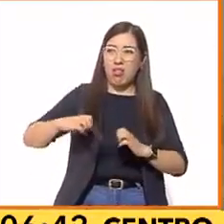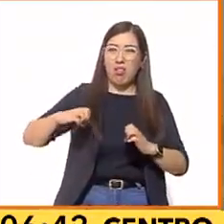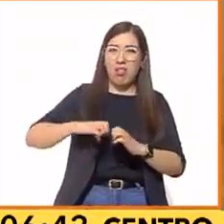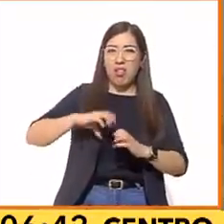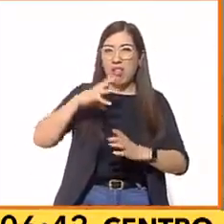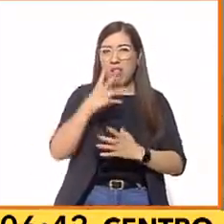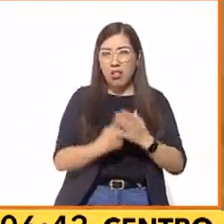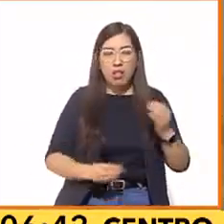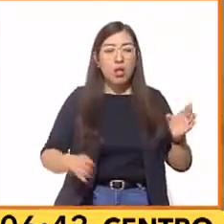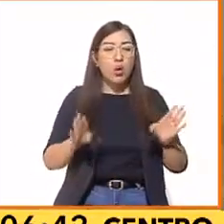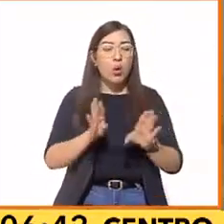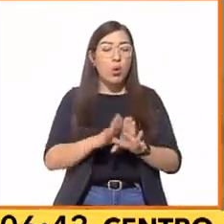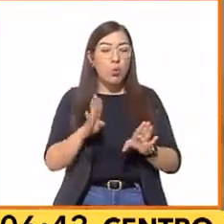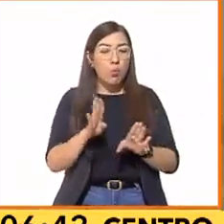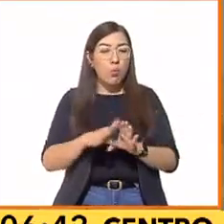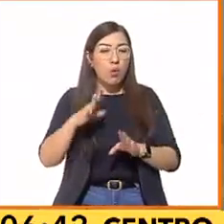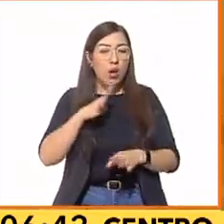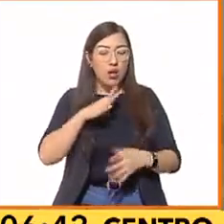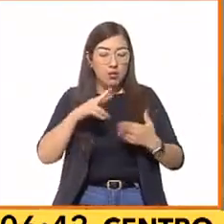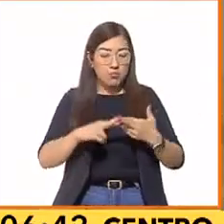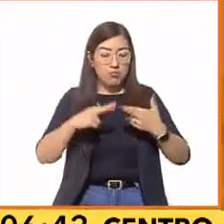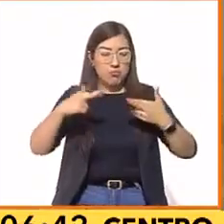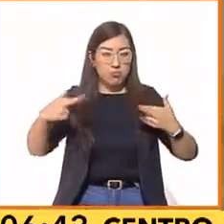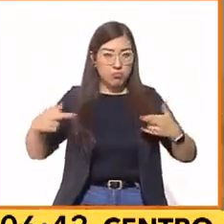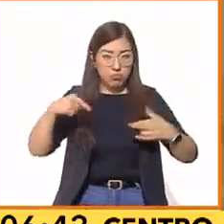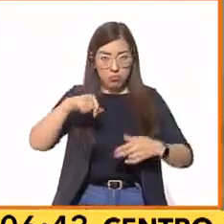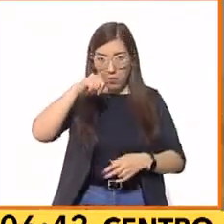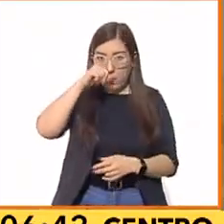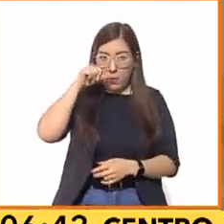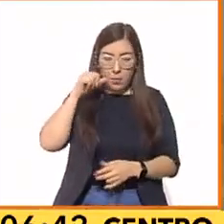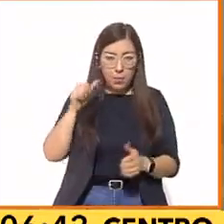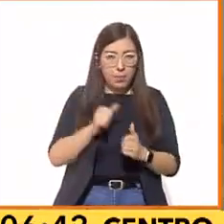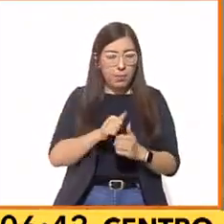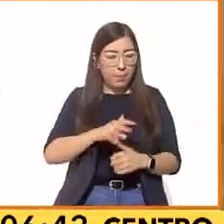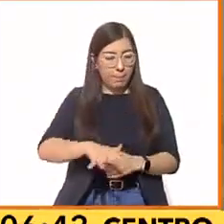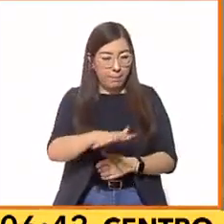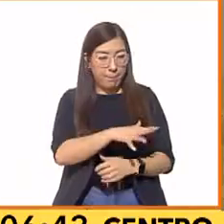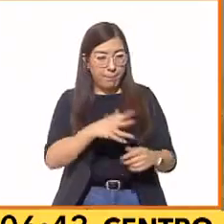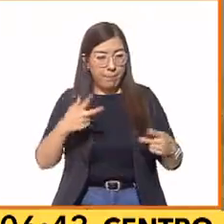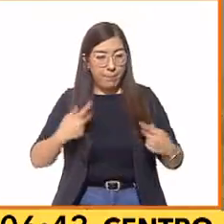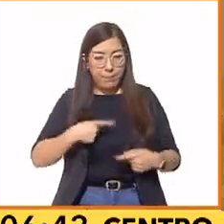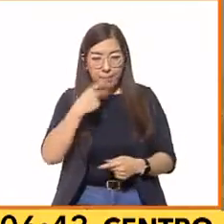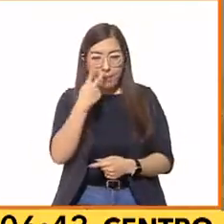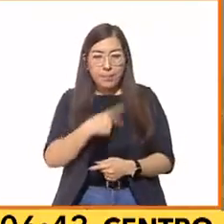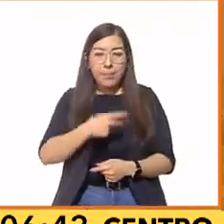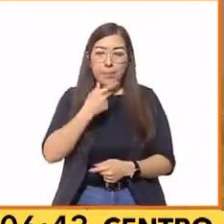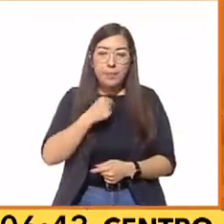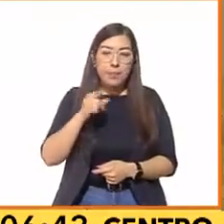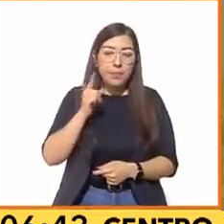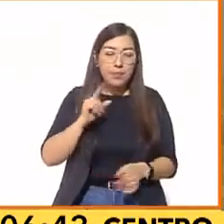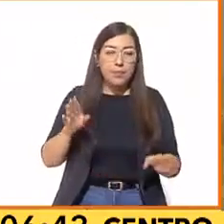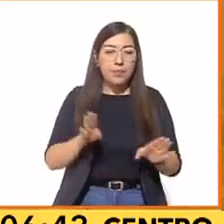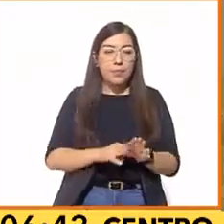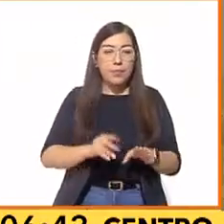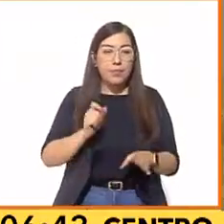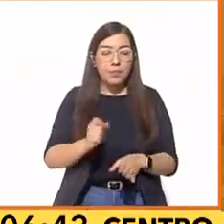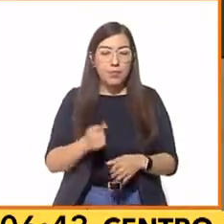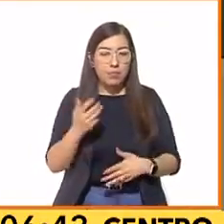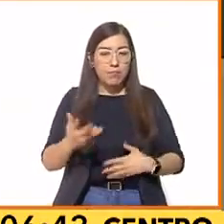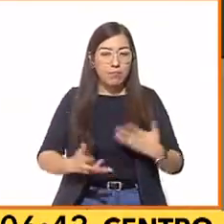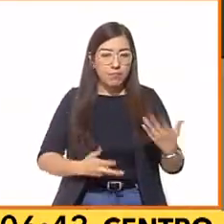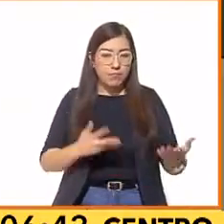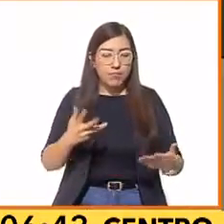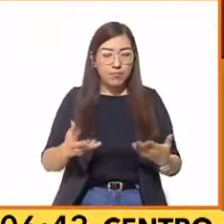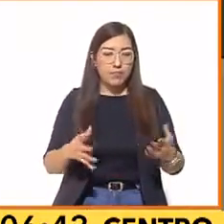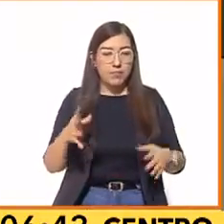la relación y la cercanía de Benito Juárez con el pueblo de México en medio de este México convulso, enfrentado,